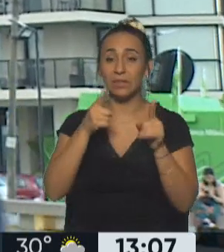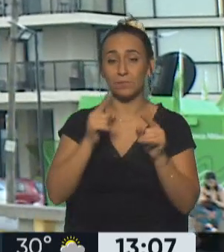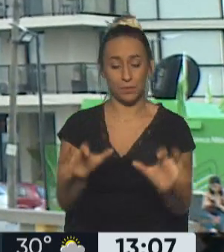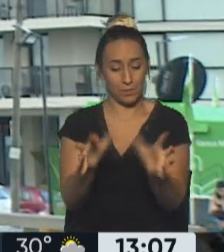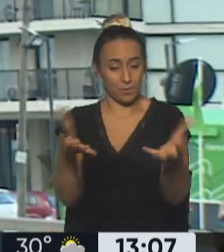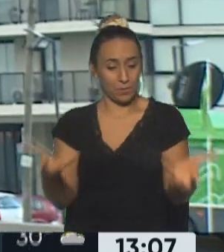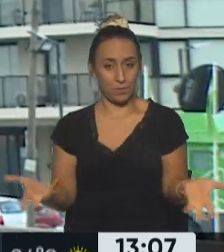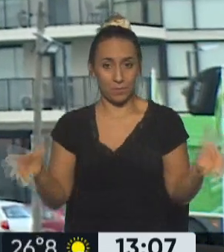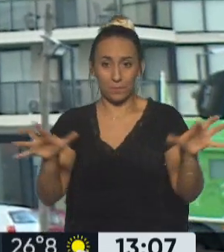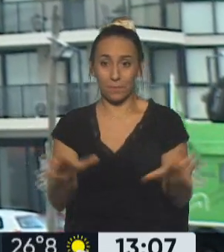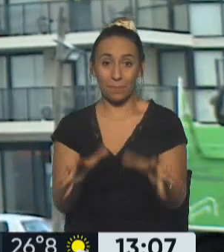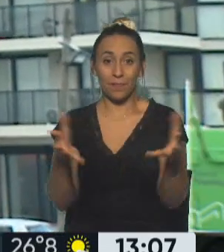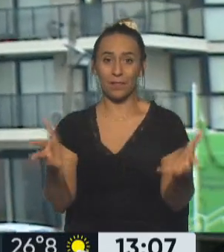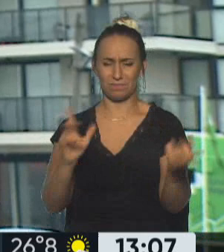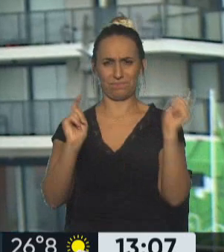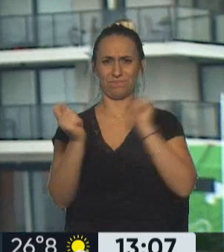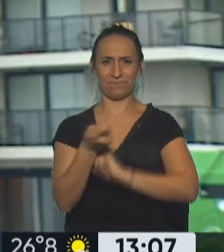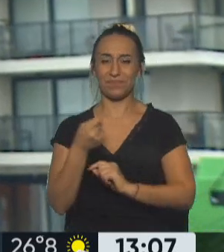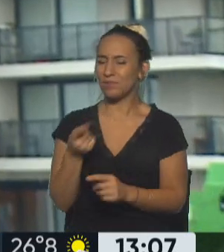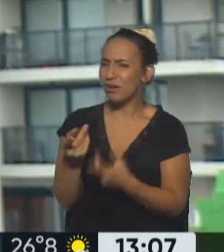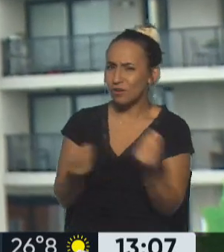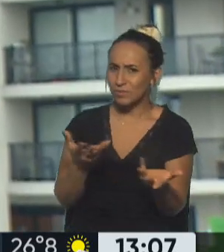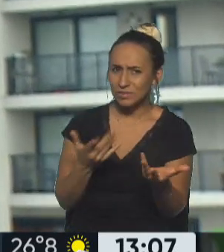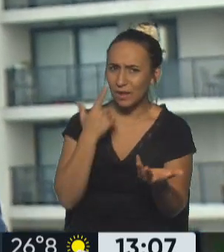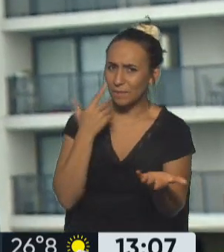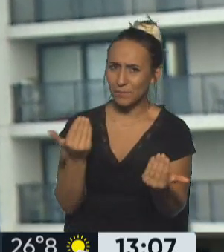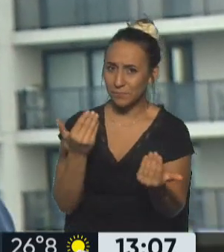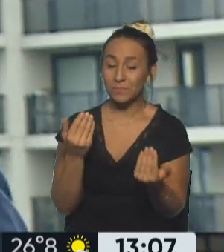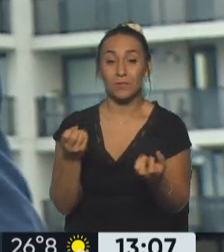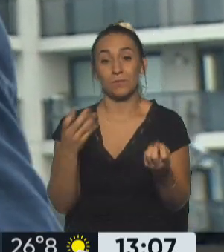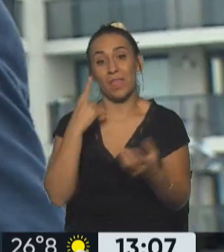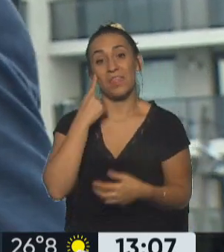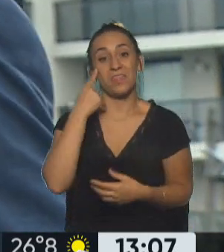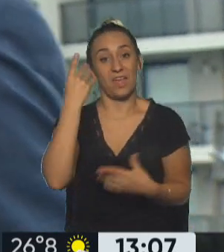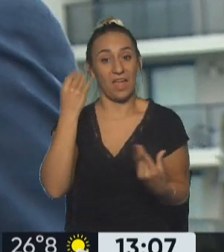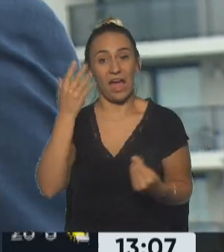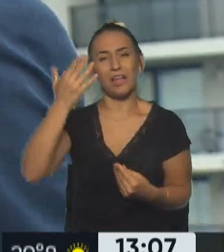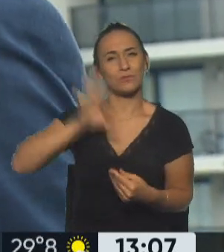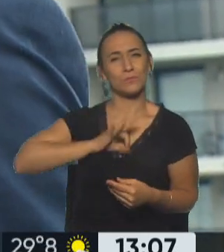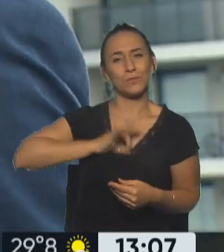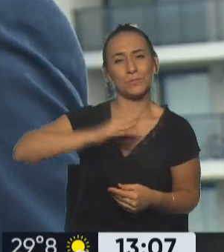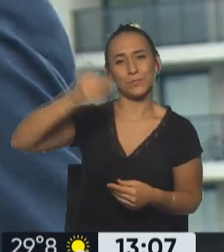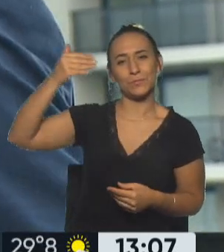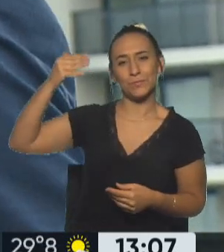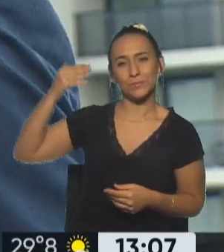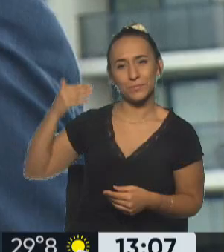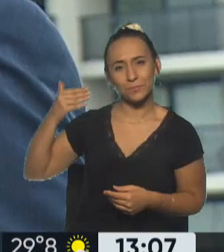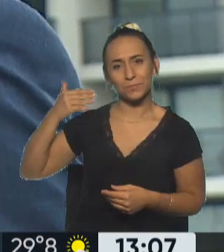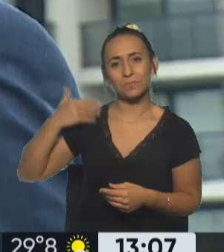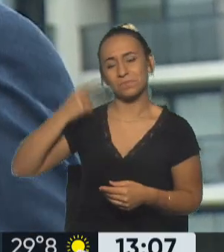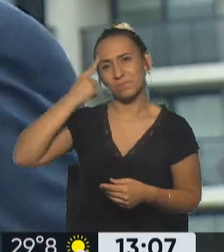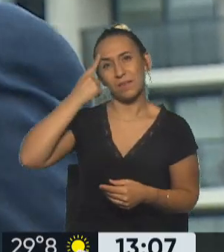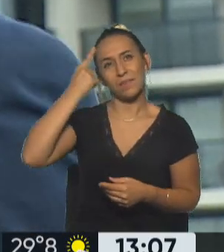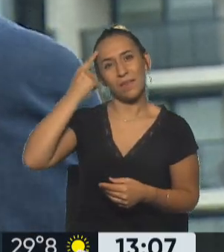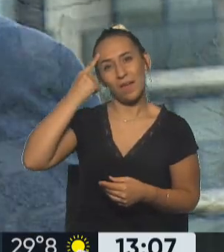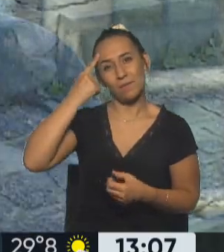un bandoneón fluo. ¿Cómo es eso? Contame, Nico. Bueno, fue una idea que tengo hace años y que la terminé plasmando